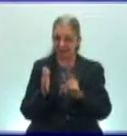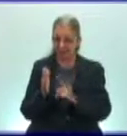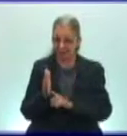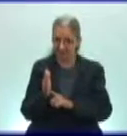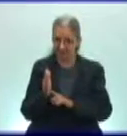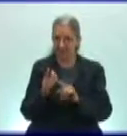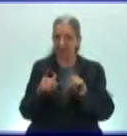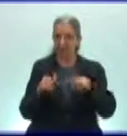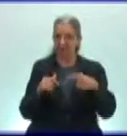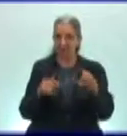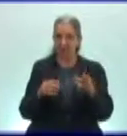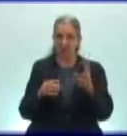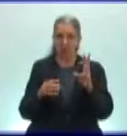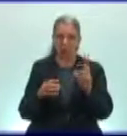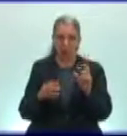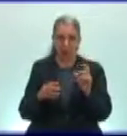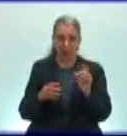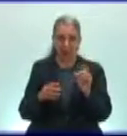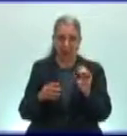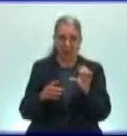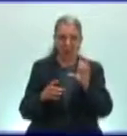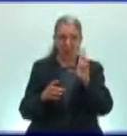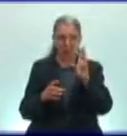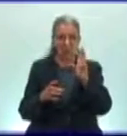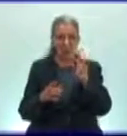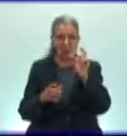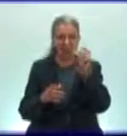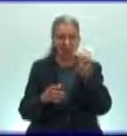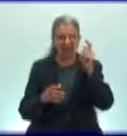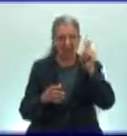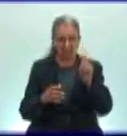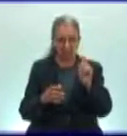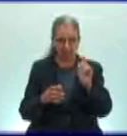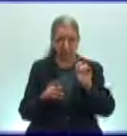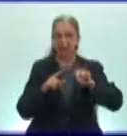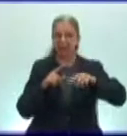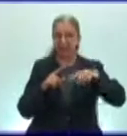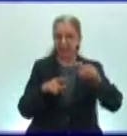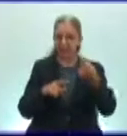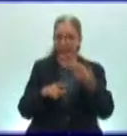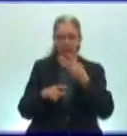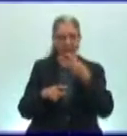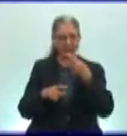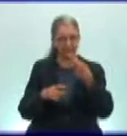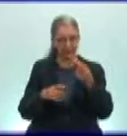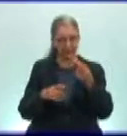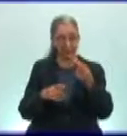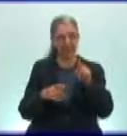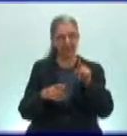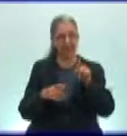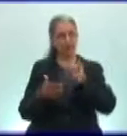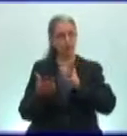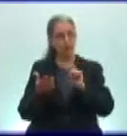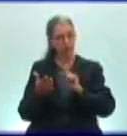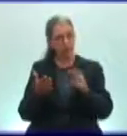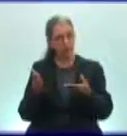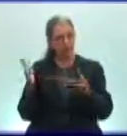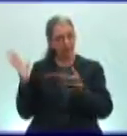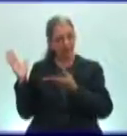voy a mostrar nuevamente esos diagramas para que ustedes puedan responder correctamente.